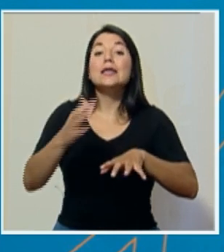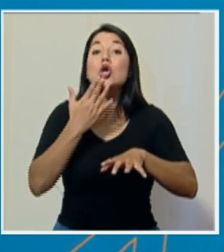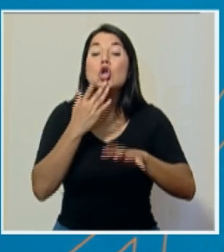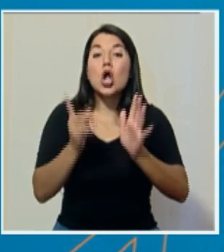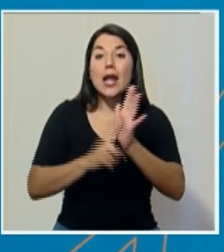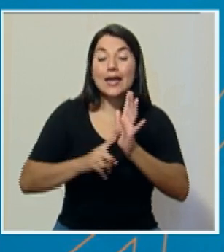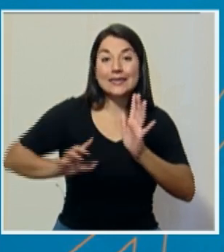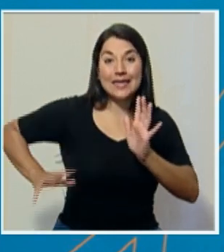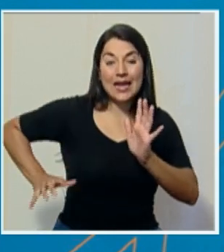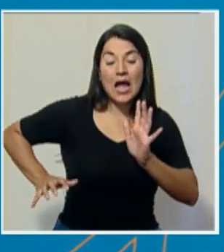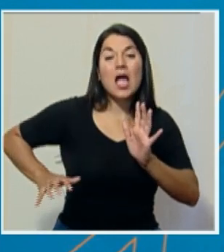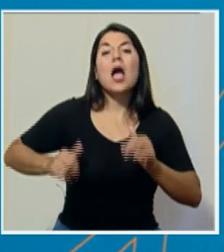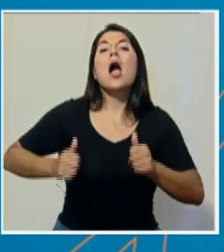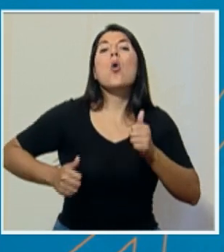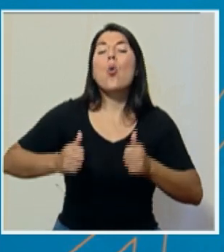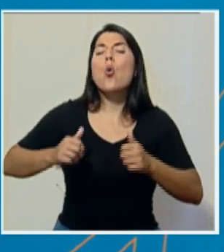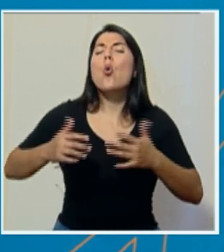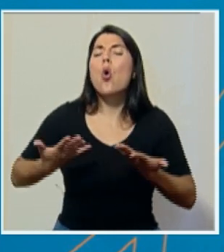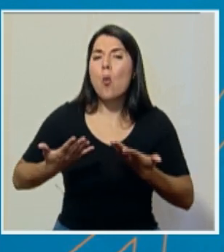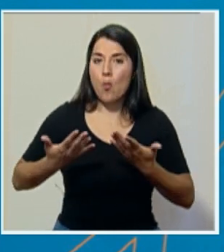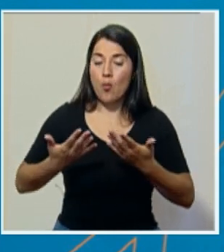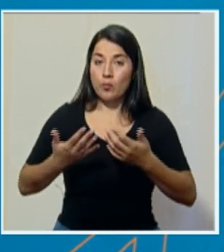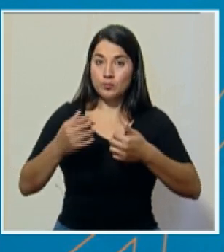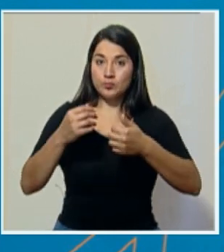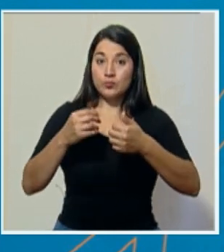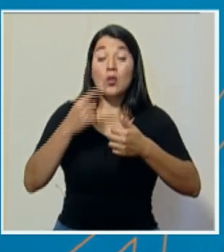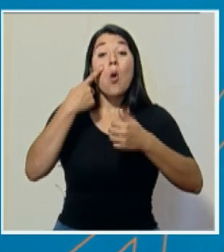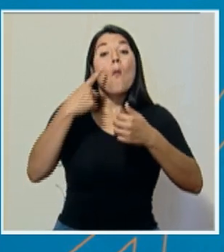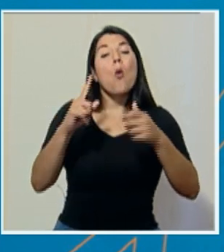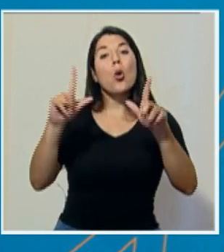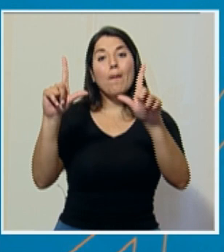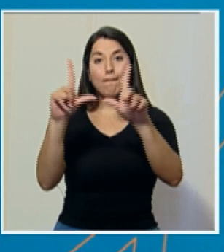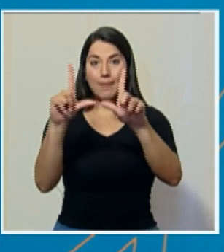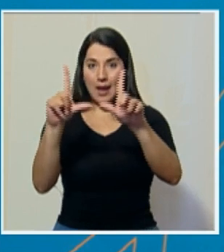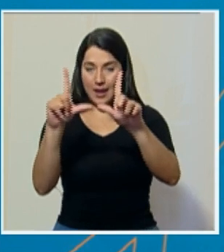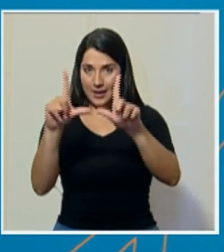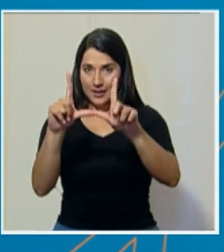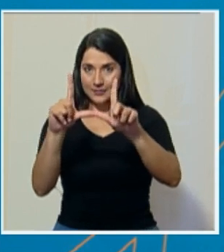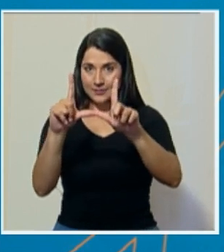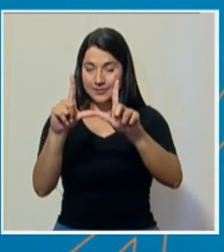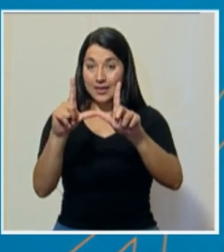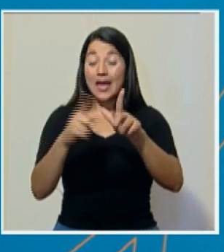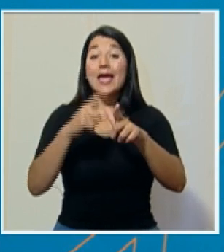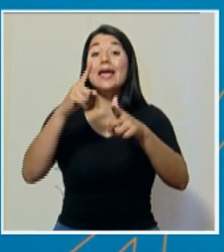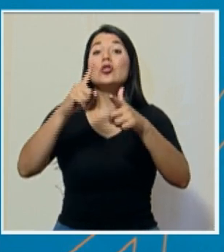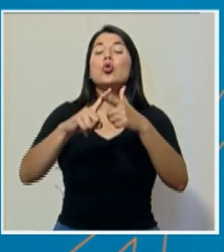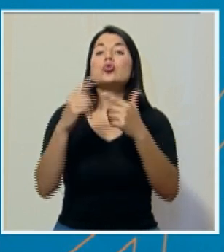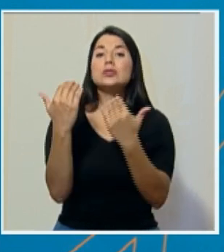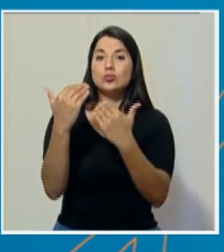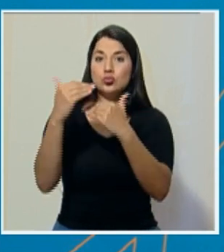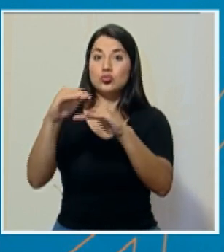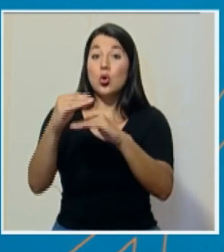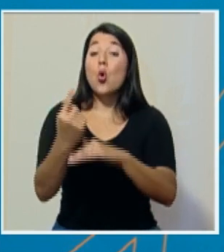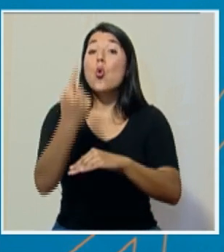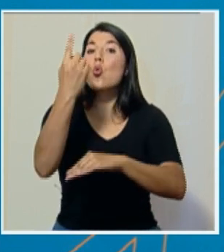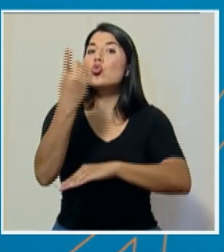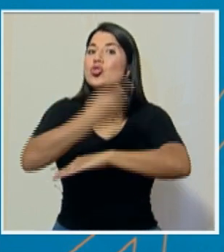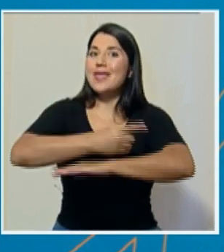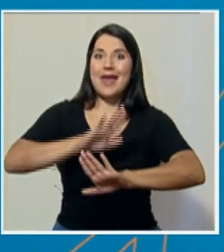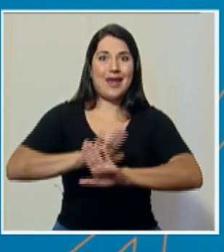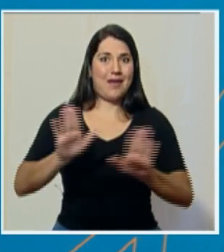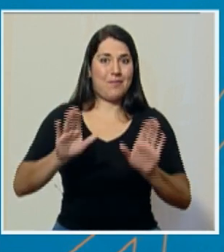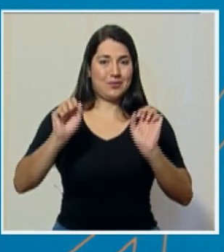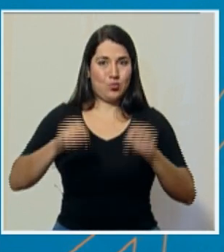alerta naranja operará la circulación por placas de modo tal que se restringe a un día.